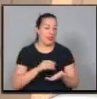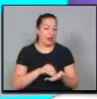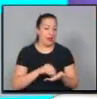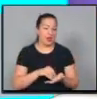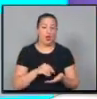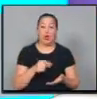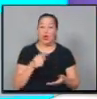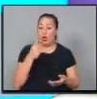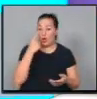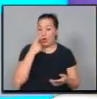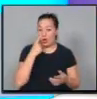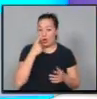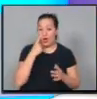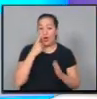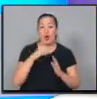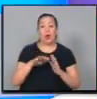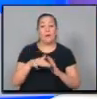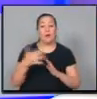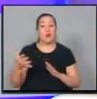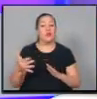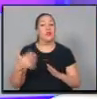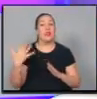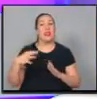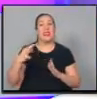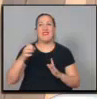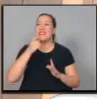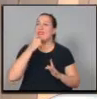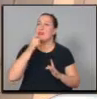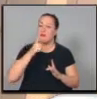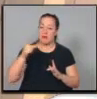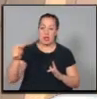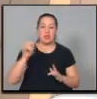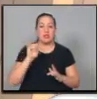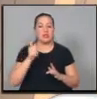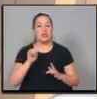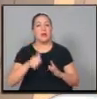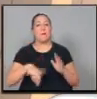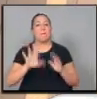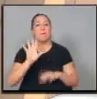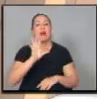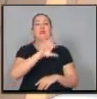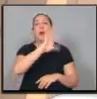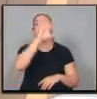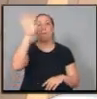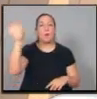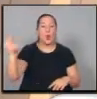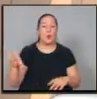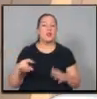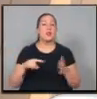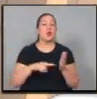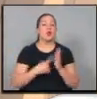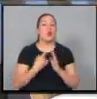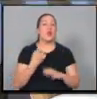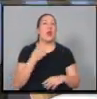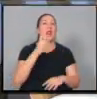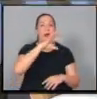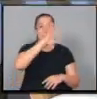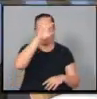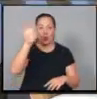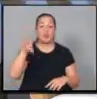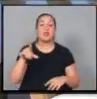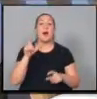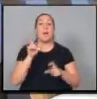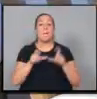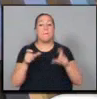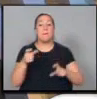primer cordón del conurbano tampoco, ¿no? Ya te tenés que alejar. Tampoco. Es más que nada en las provincias, en ciudades del interior, donde la gente con